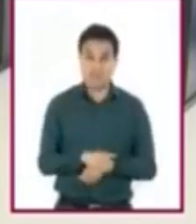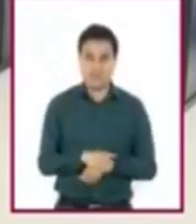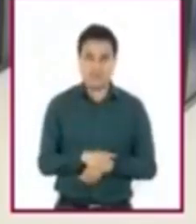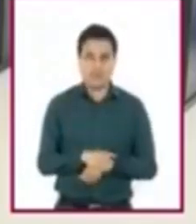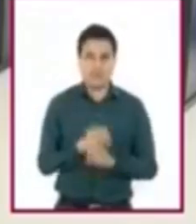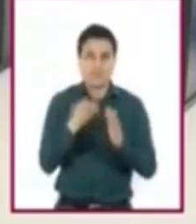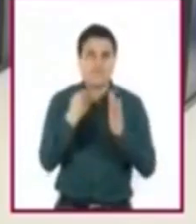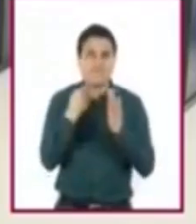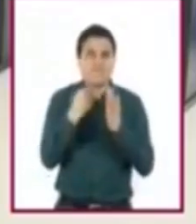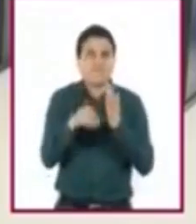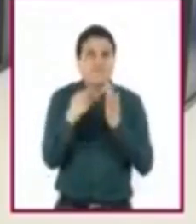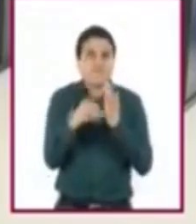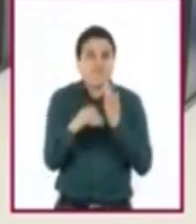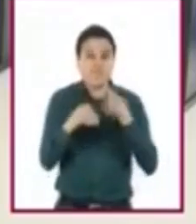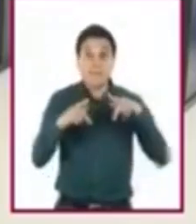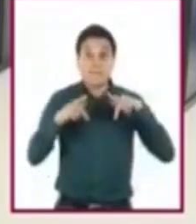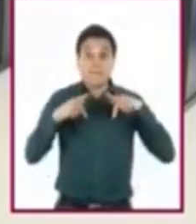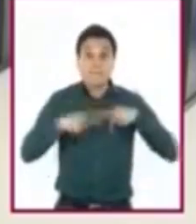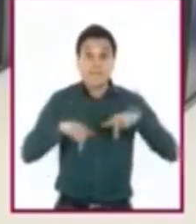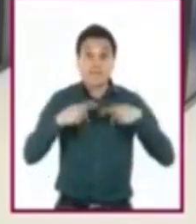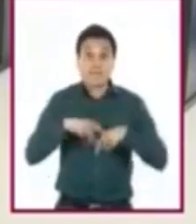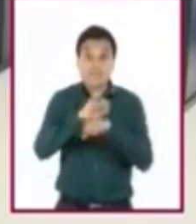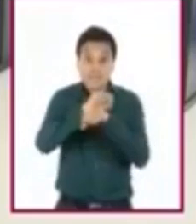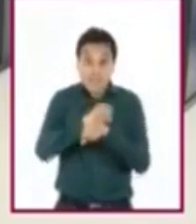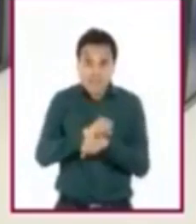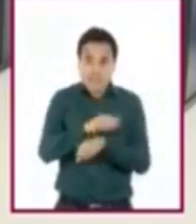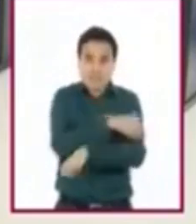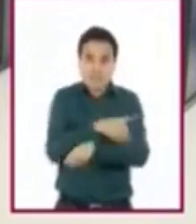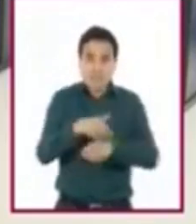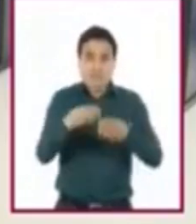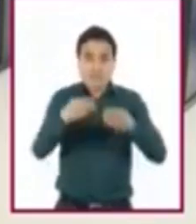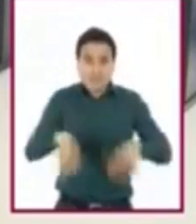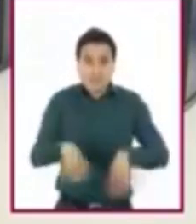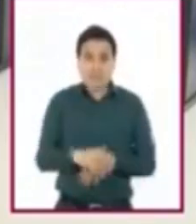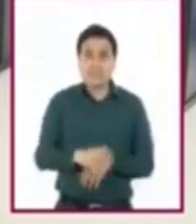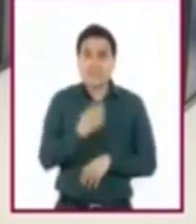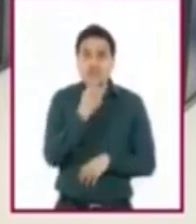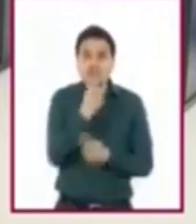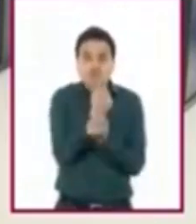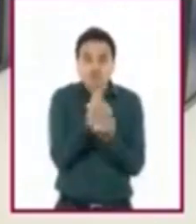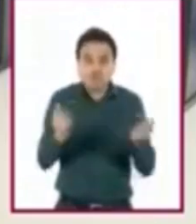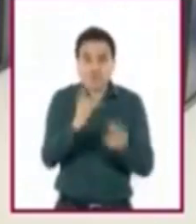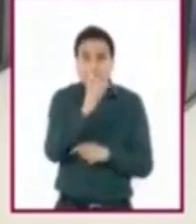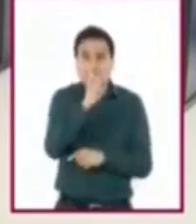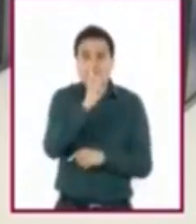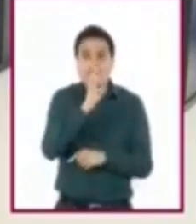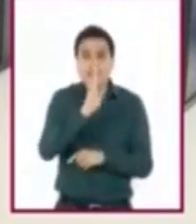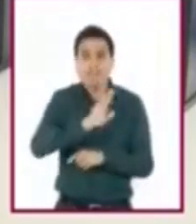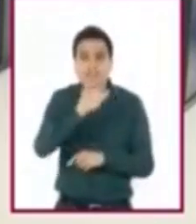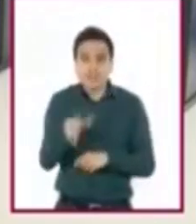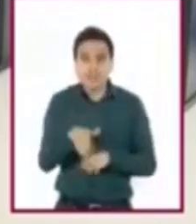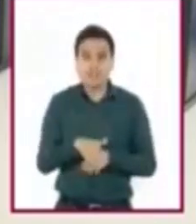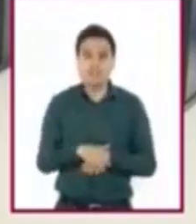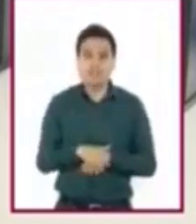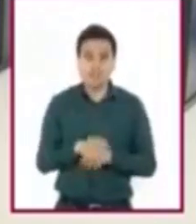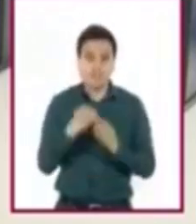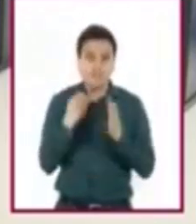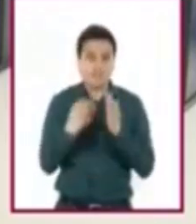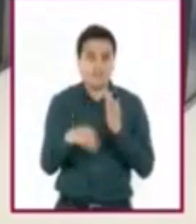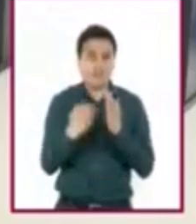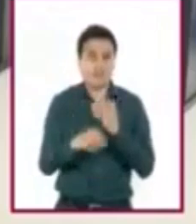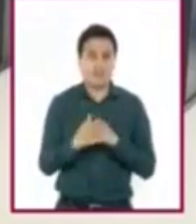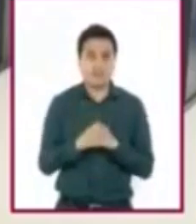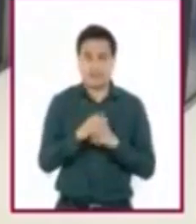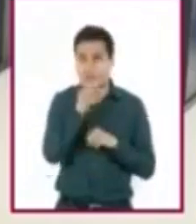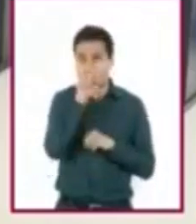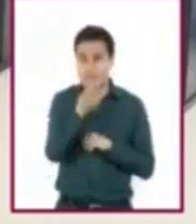las personas que perdieron a sus familias, a los niños que quedaron huérfanos y mucho menos se abordaron la explotación infrahumana que